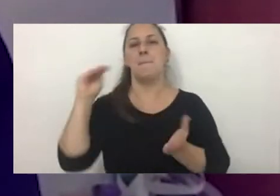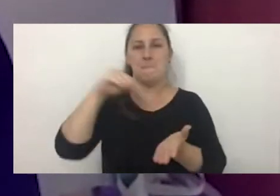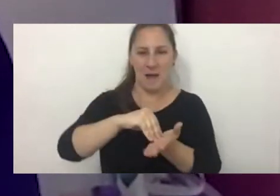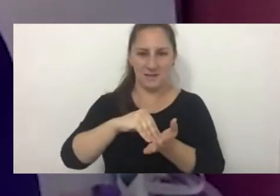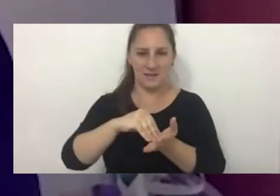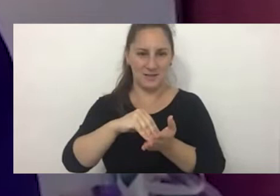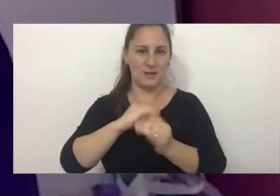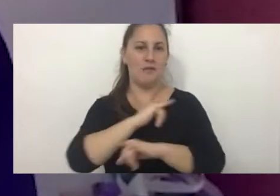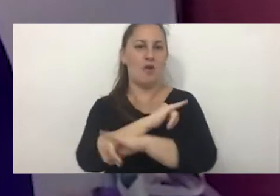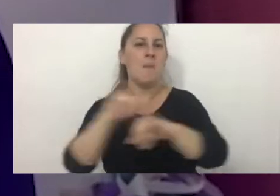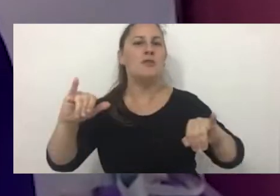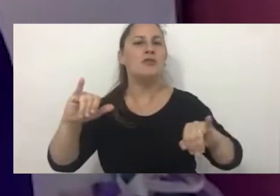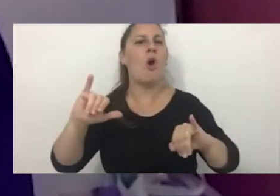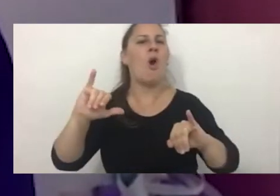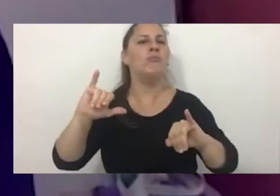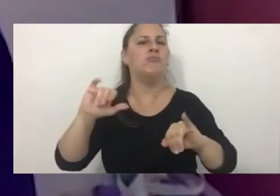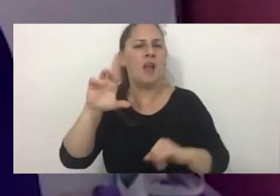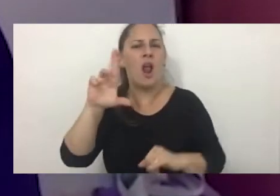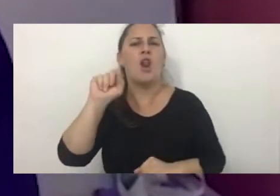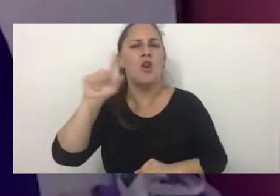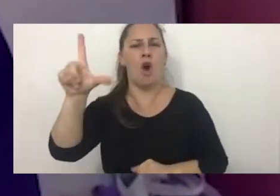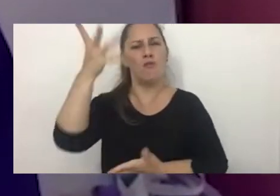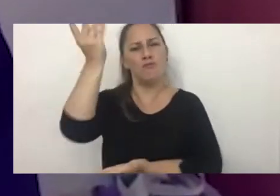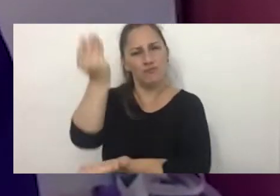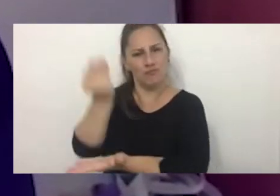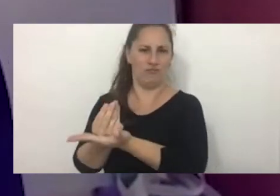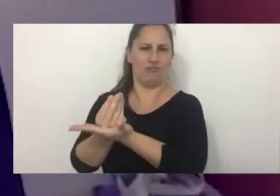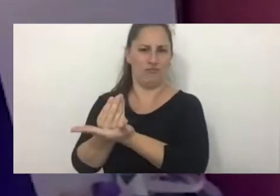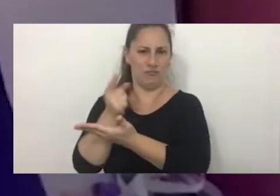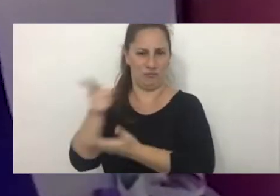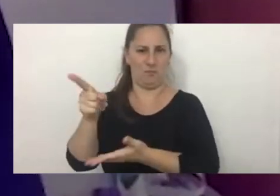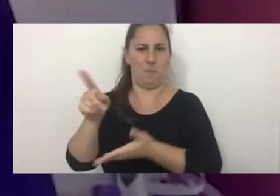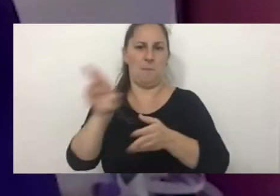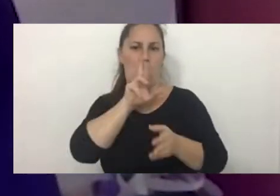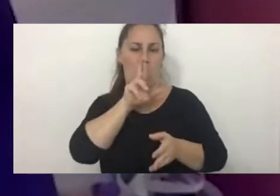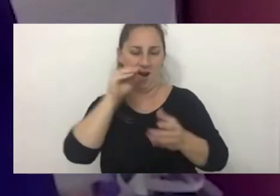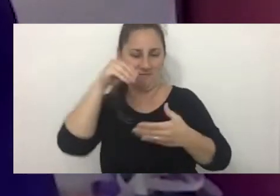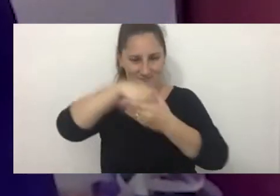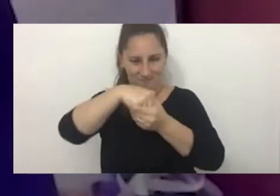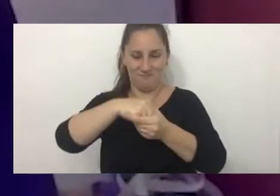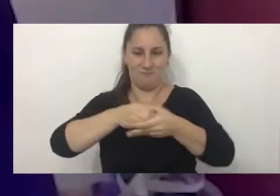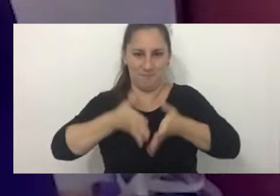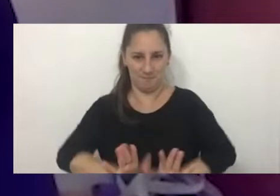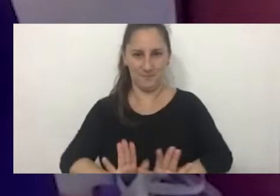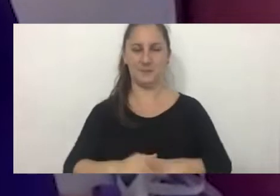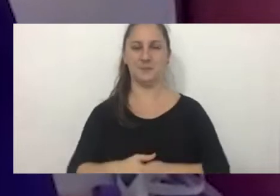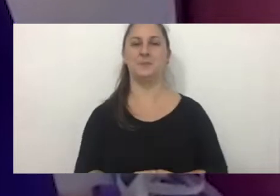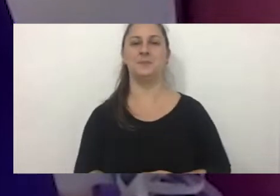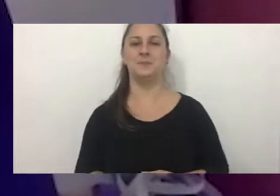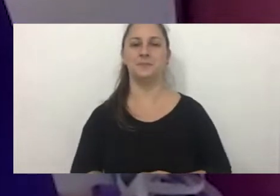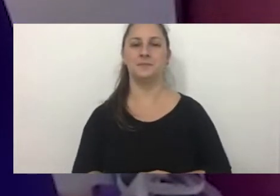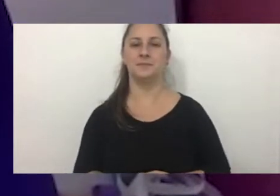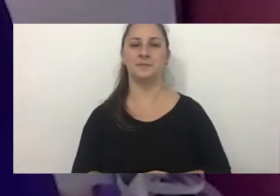de la formación DAR, se llama. Así que bueno, yo le paso la palabra a ella,